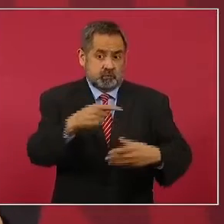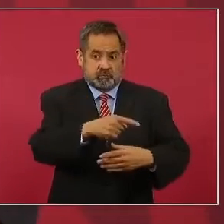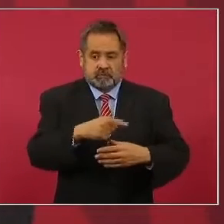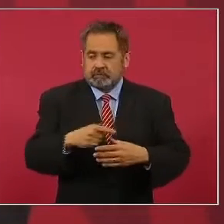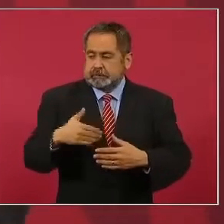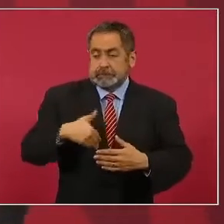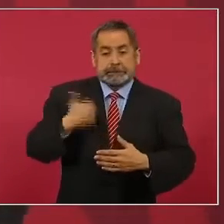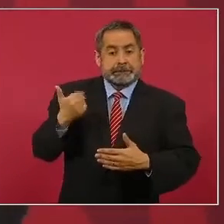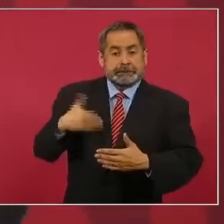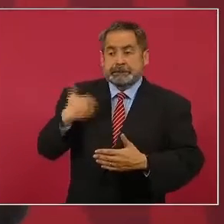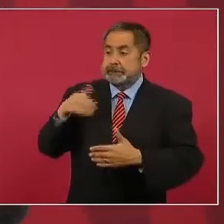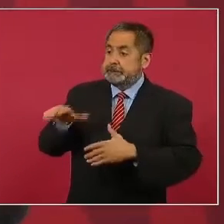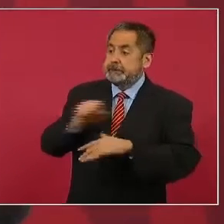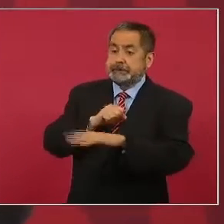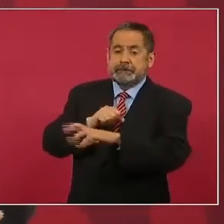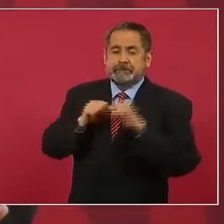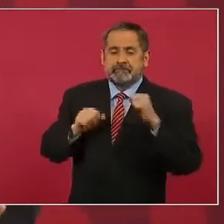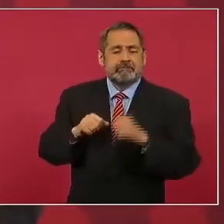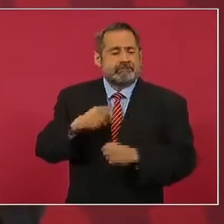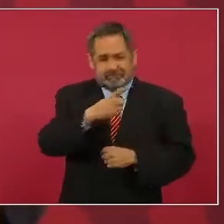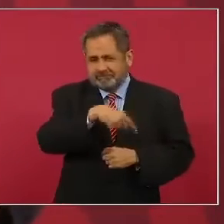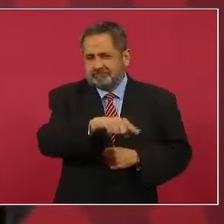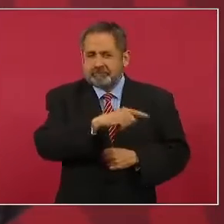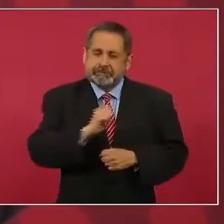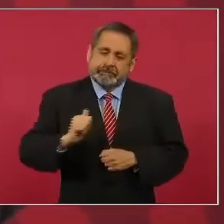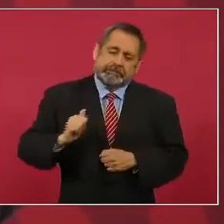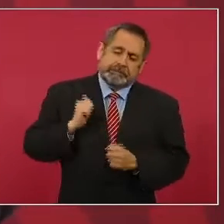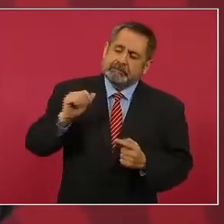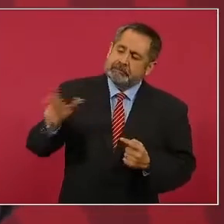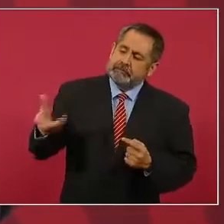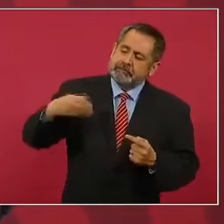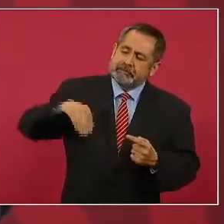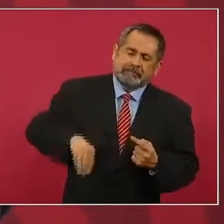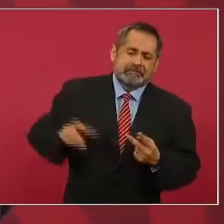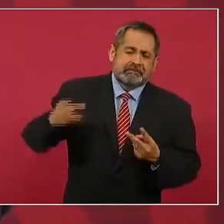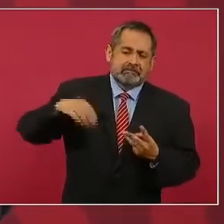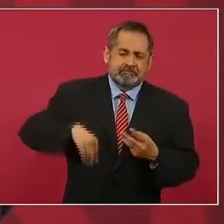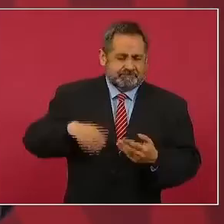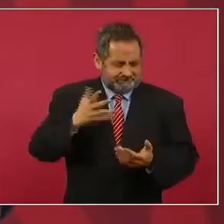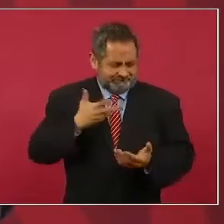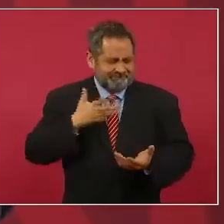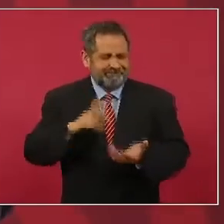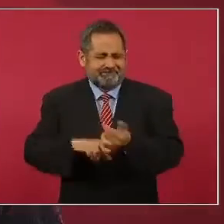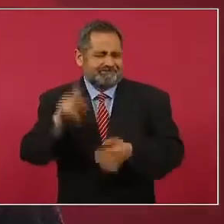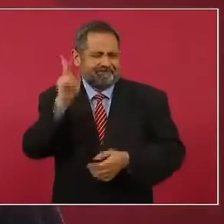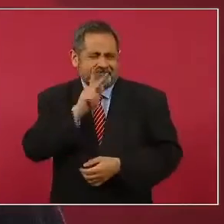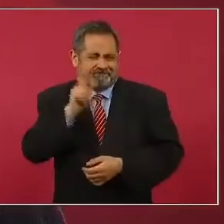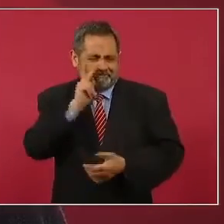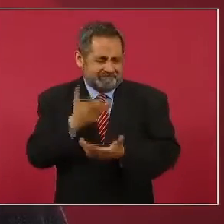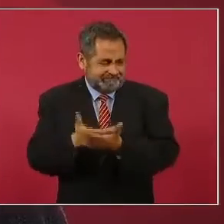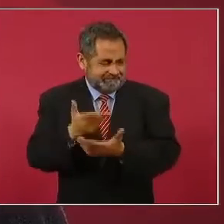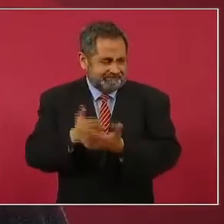donde se servían, y está demostrado.